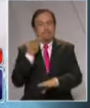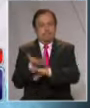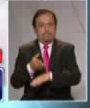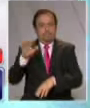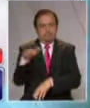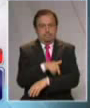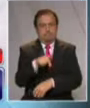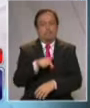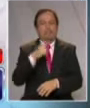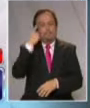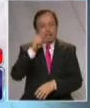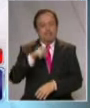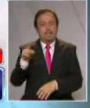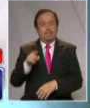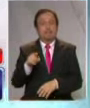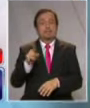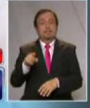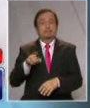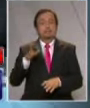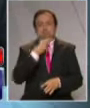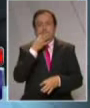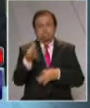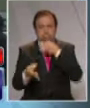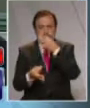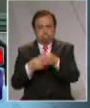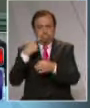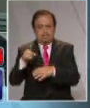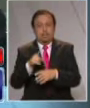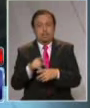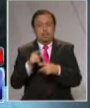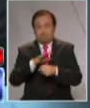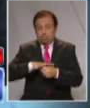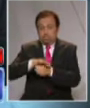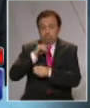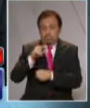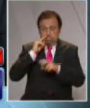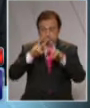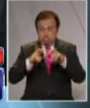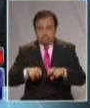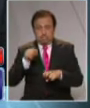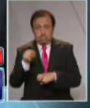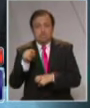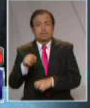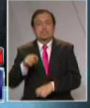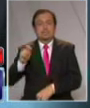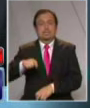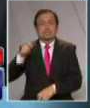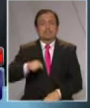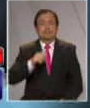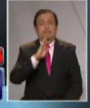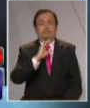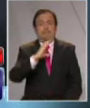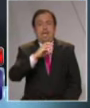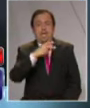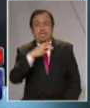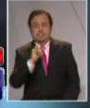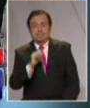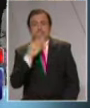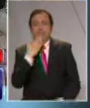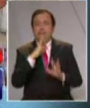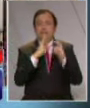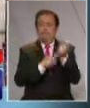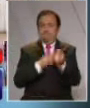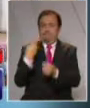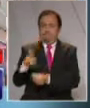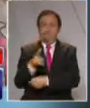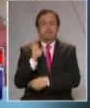de formalización, oportunidad en que se le comunicarán los hechos por los cuales se investiga al senador Bianchi y también a sus familiares en